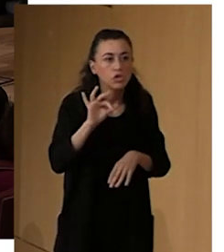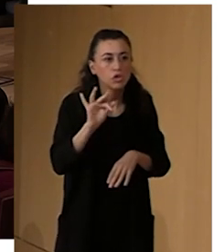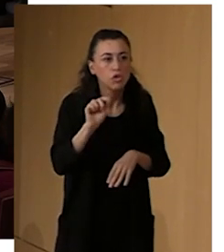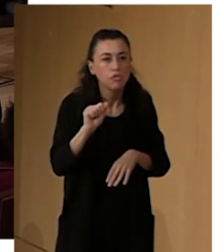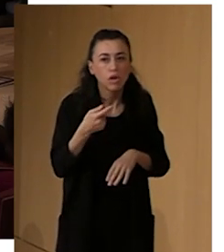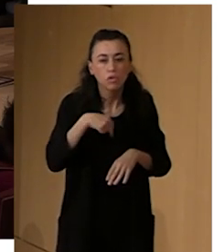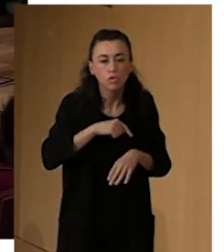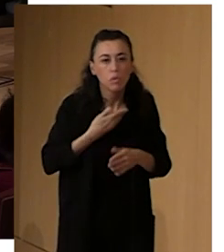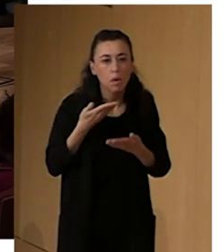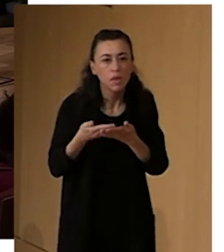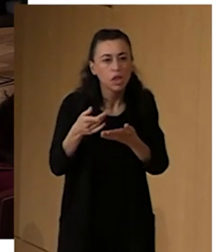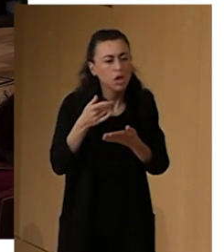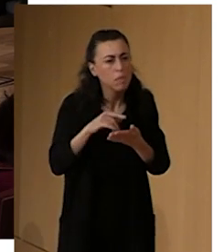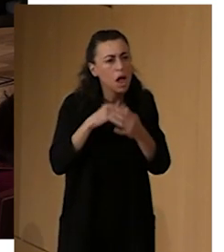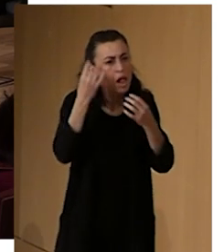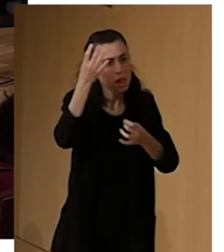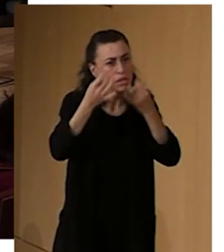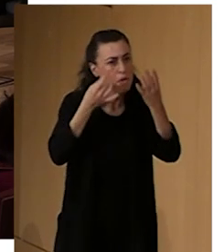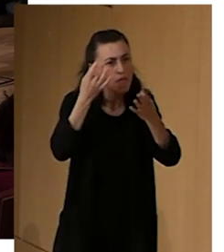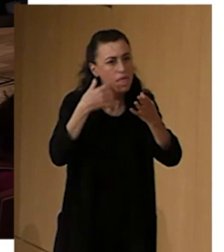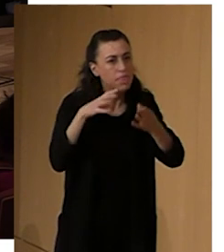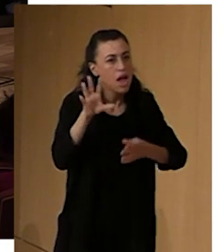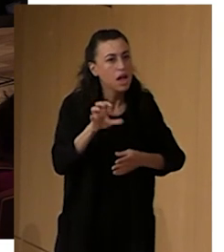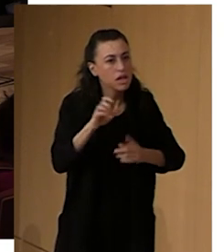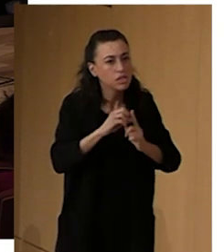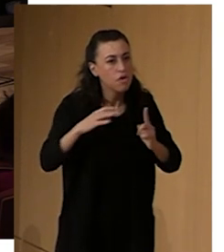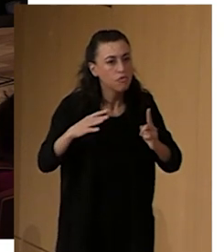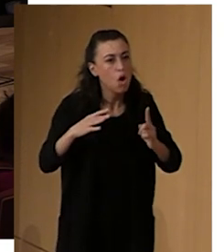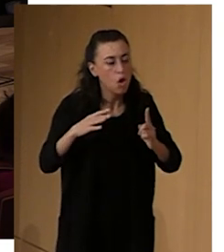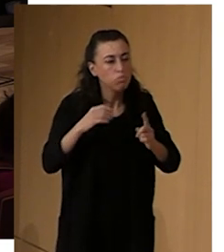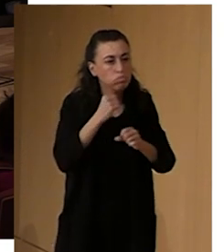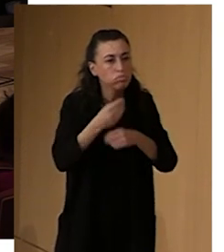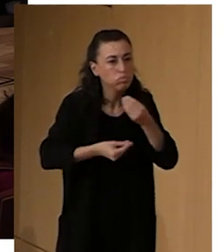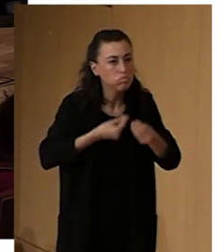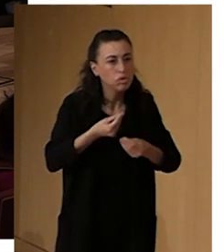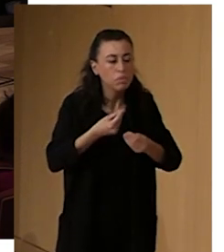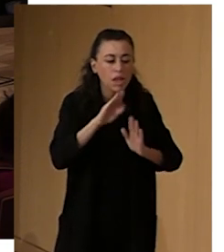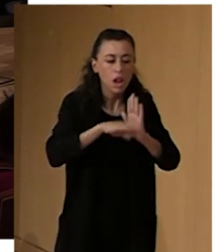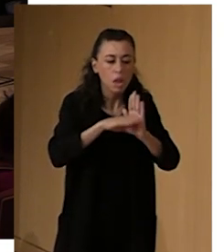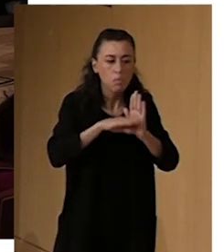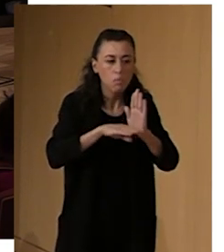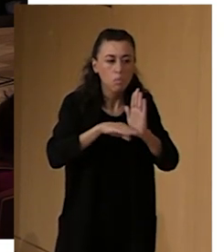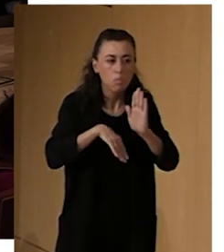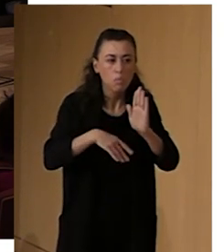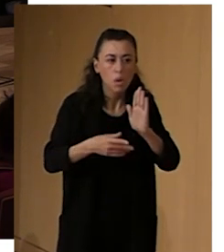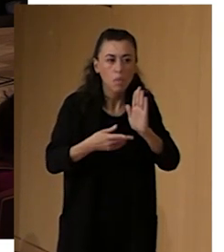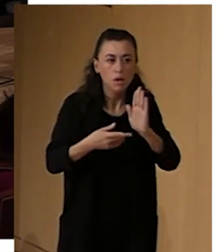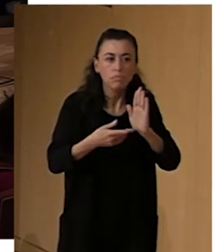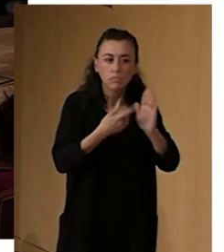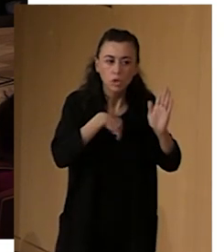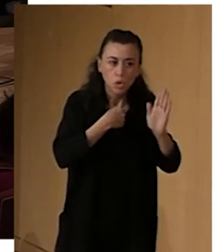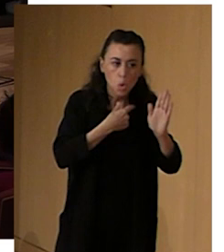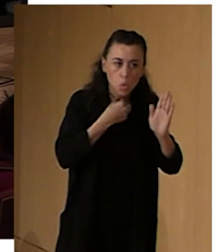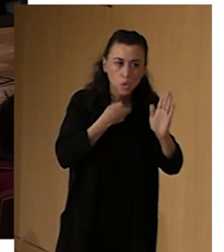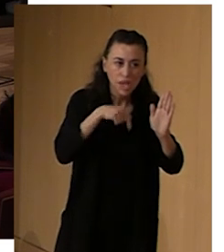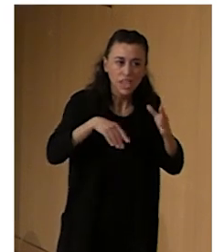toda la la actividad que que hacéis dentro de de caisa Forum que nos hables de un programa que ya sabes que a nosotros nos gusta especialmente desde acerca